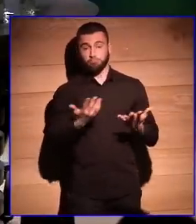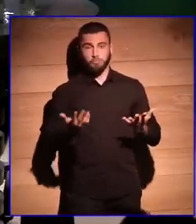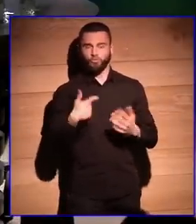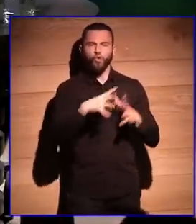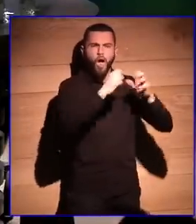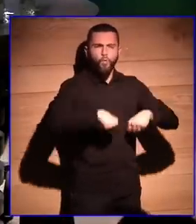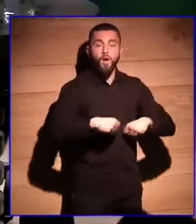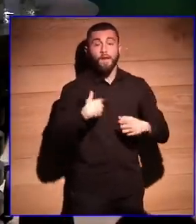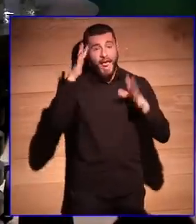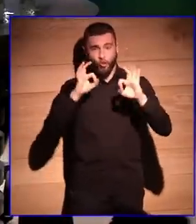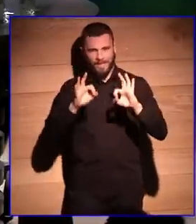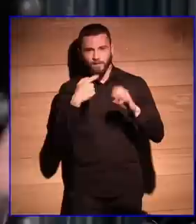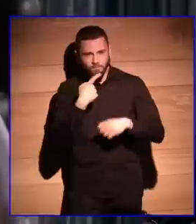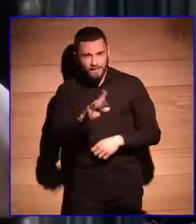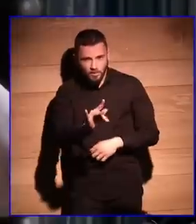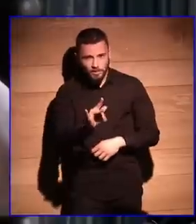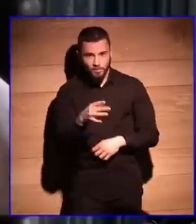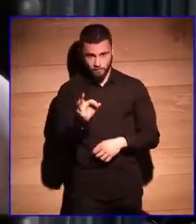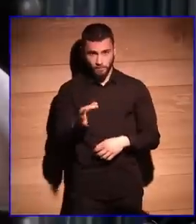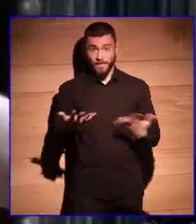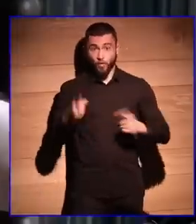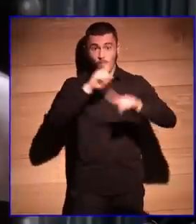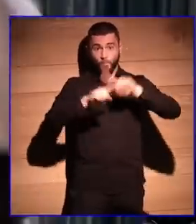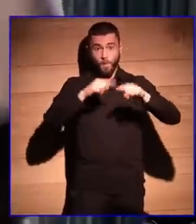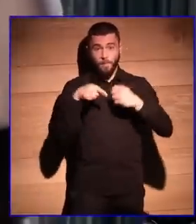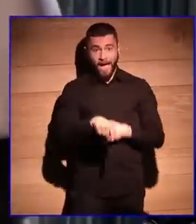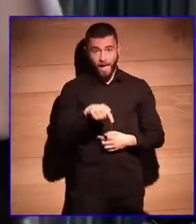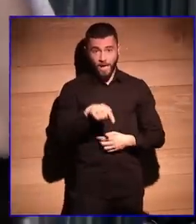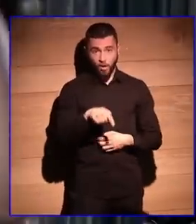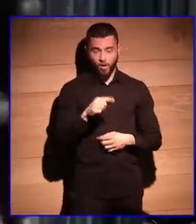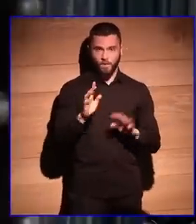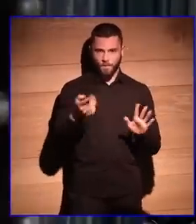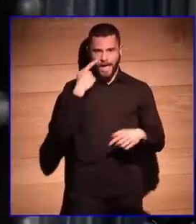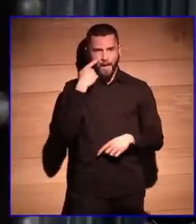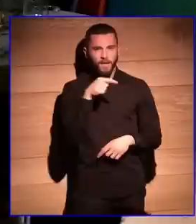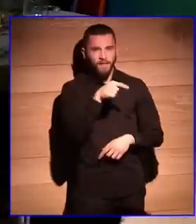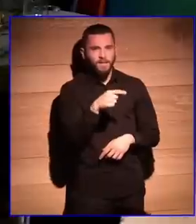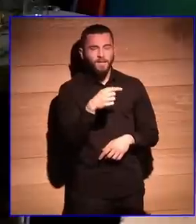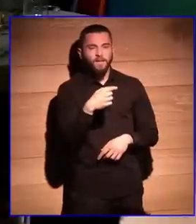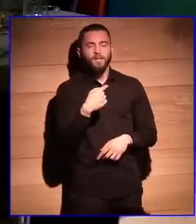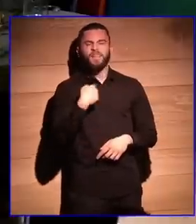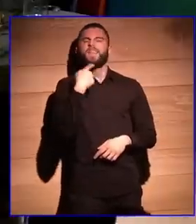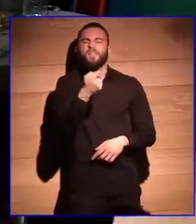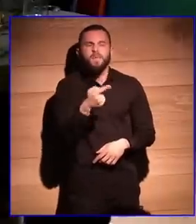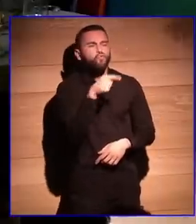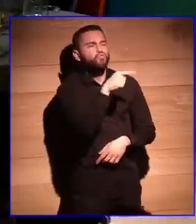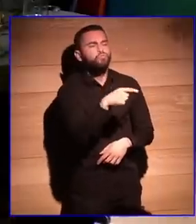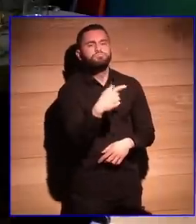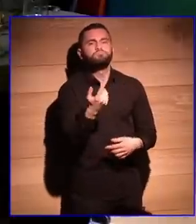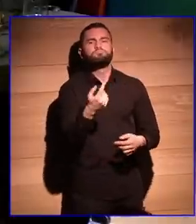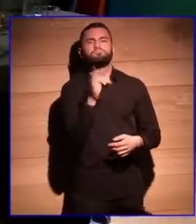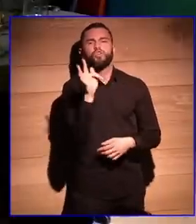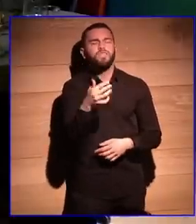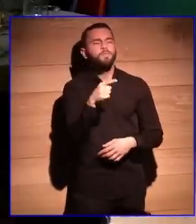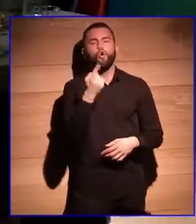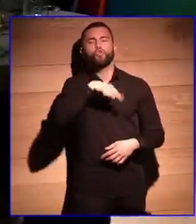Sí, yo estoy de acuerdo. La lógica indica que sí, ¿no? Sí, yo estoy de acuerdo. Tenemos sí. un problema abajo y otro problema arriba. ¿A ti qué te conviene que digamos, Juan? Vamos a acabar con esta farsa. A mí me conviene